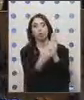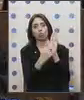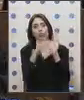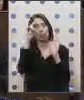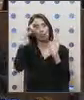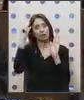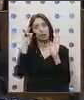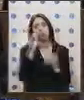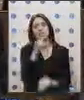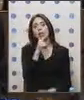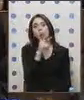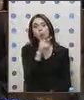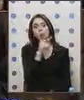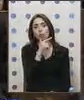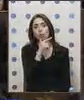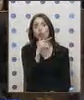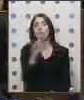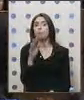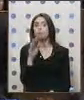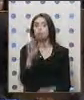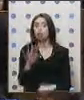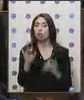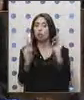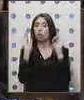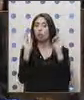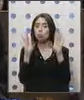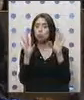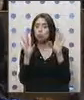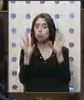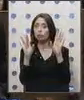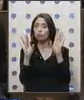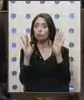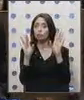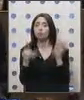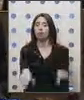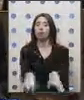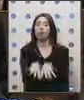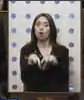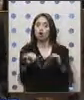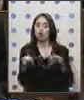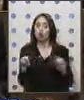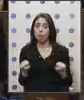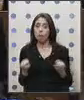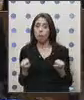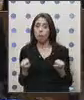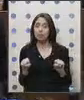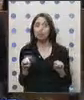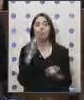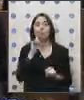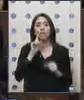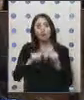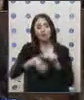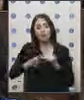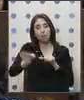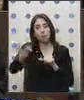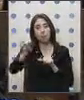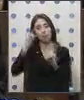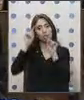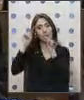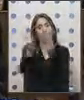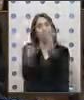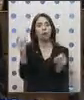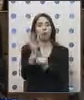sin lugar a duda, pero que quede establecido que el compromiso tiene que ser permanente con los adultos